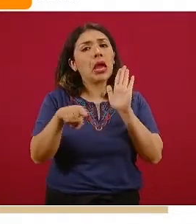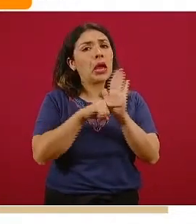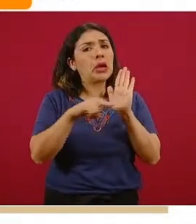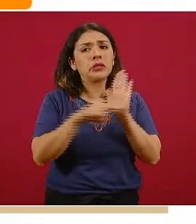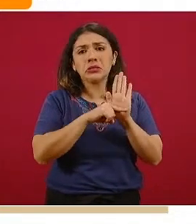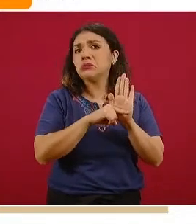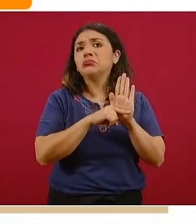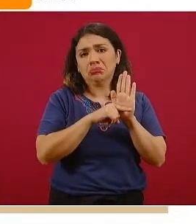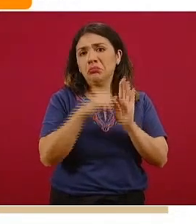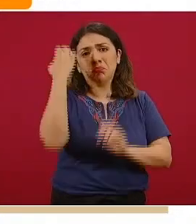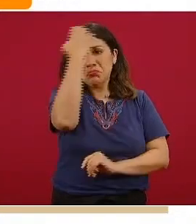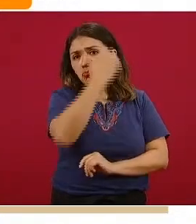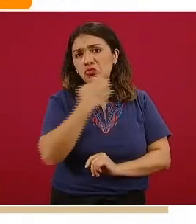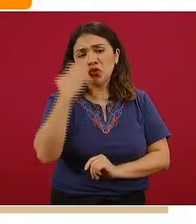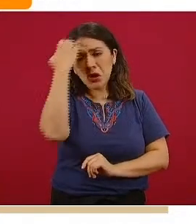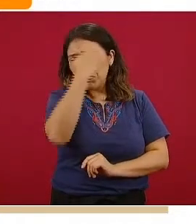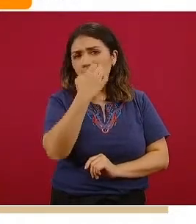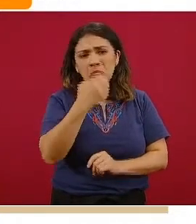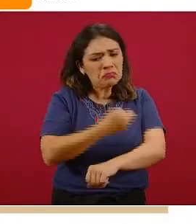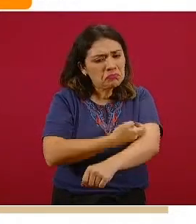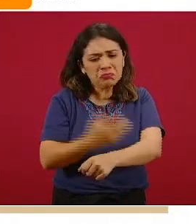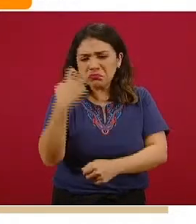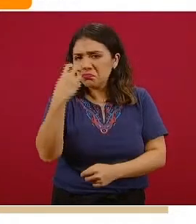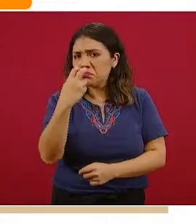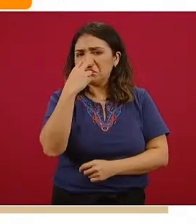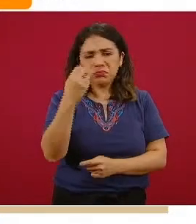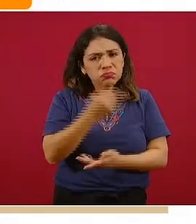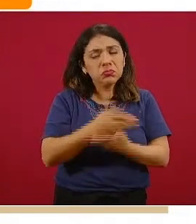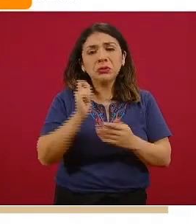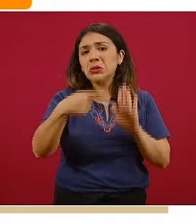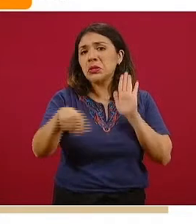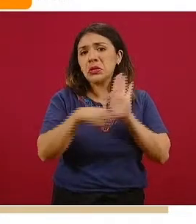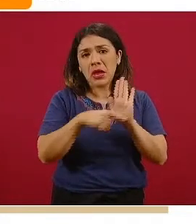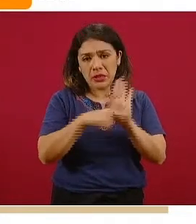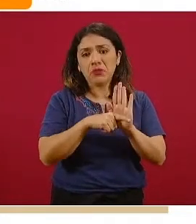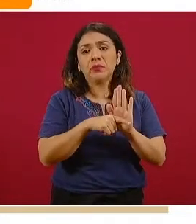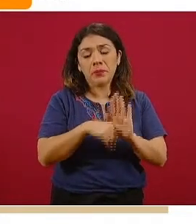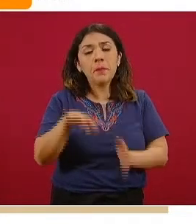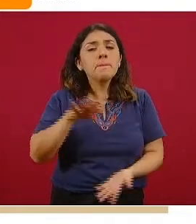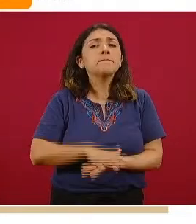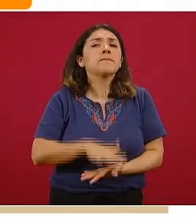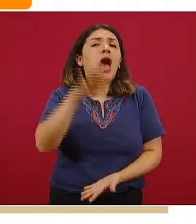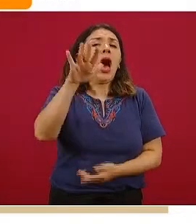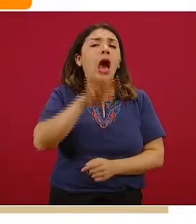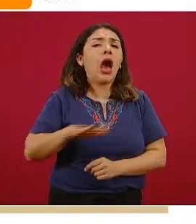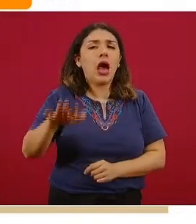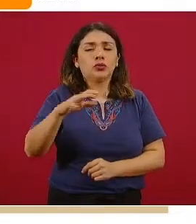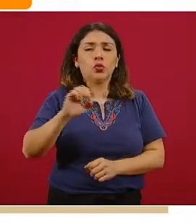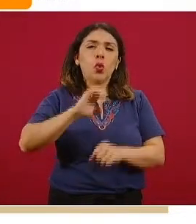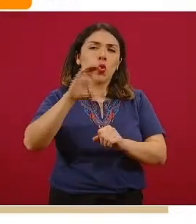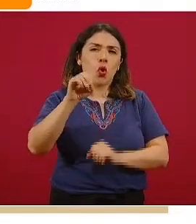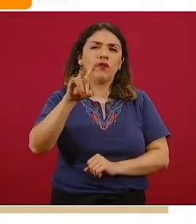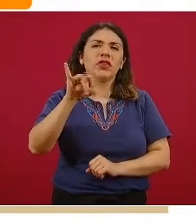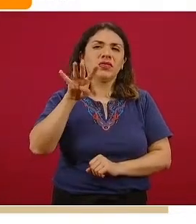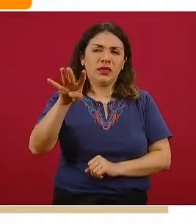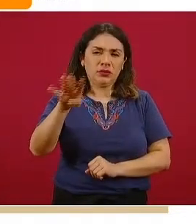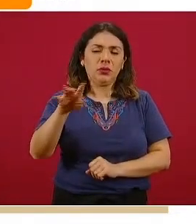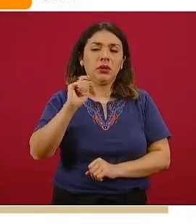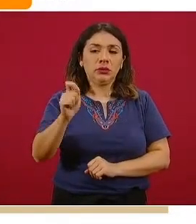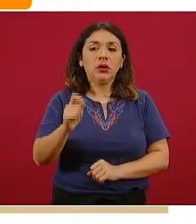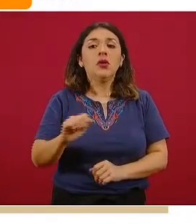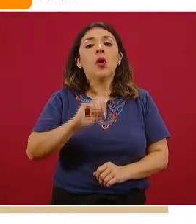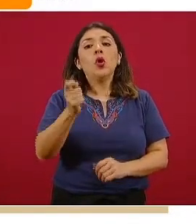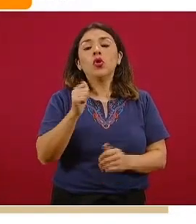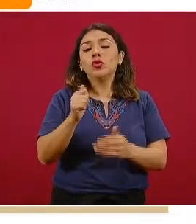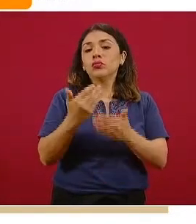a las pruebas que se les han cursado. En este caso, lógicamente, la gran mayoría de ellas para COVID-19 y en las primeras 9